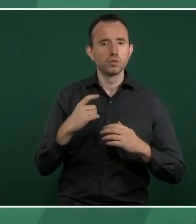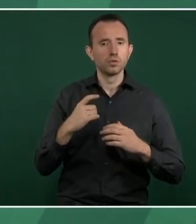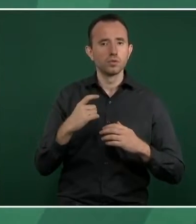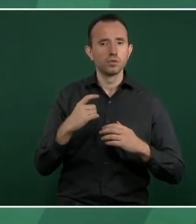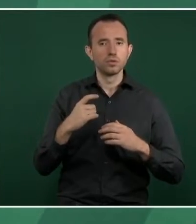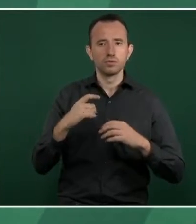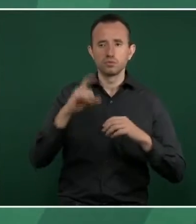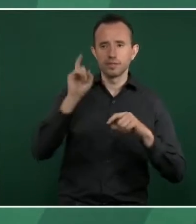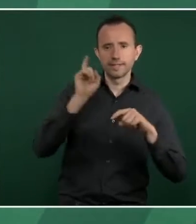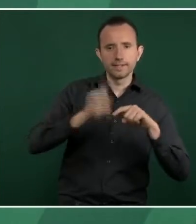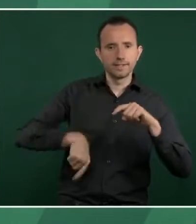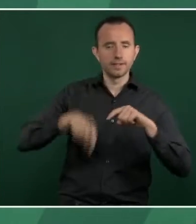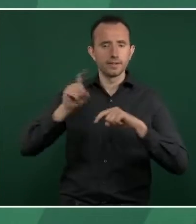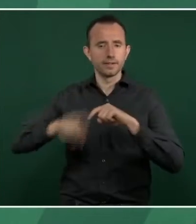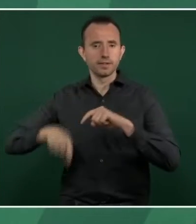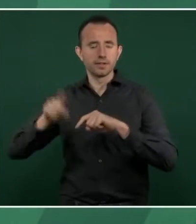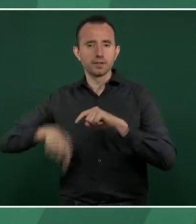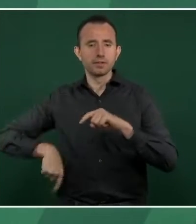de un régimen